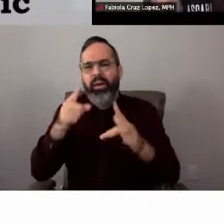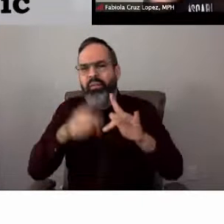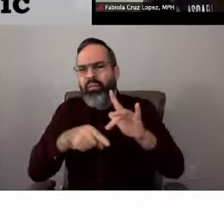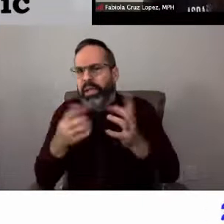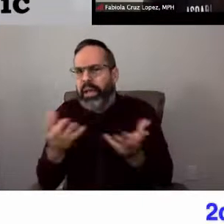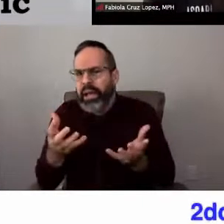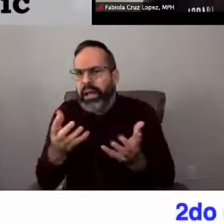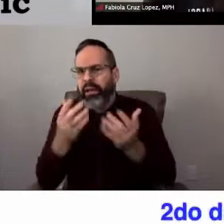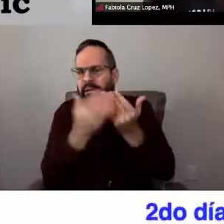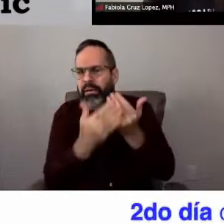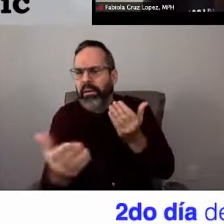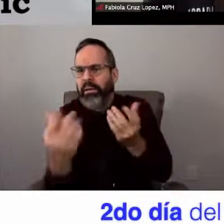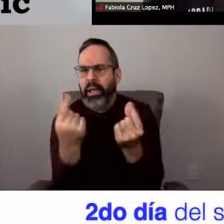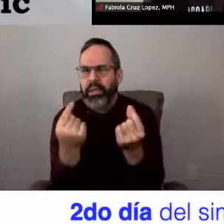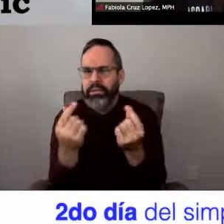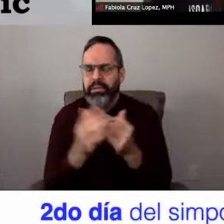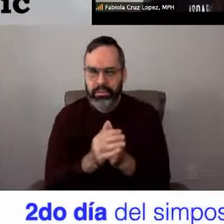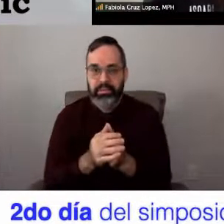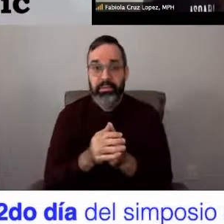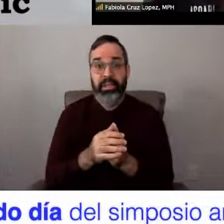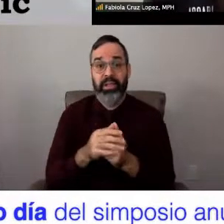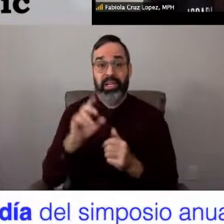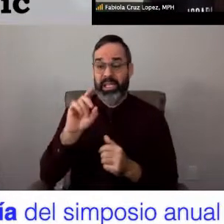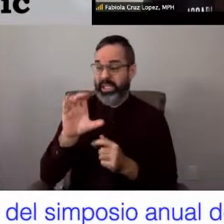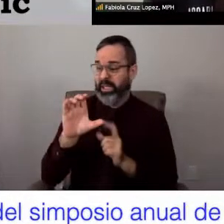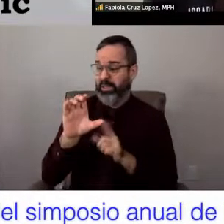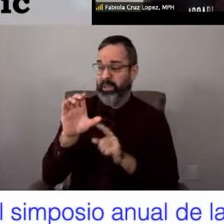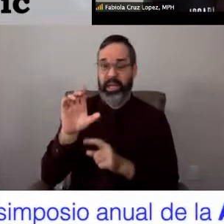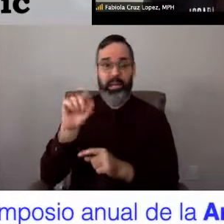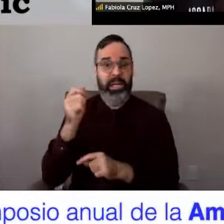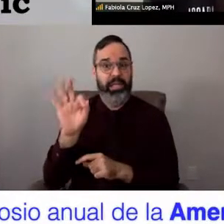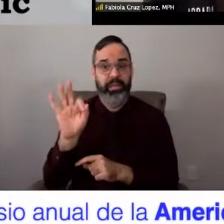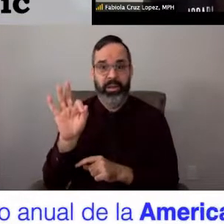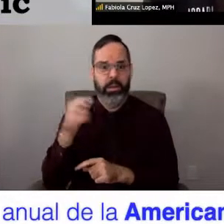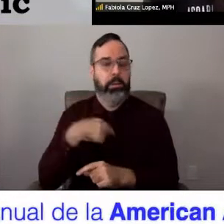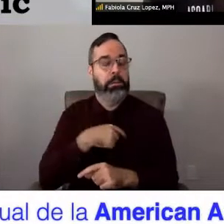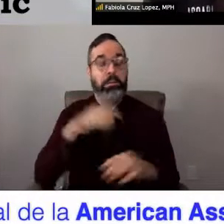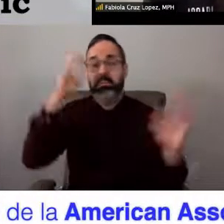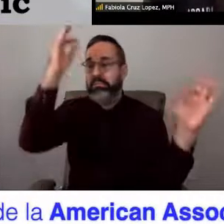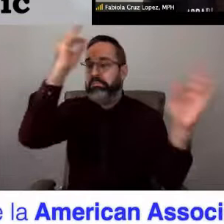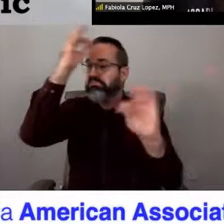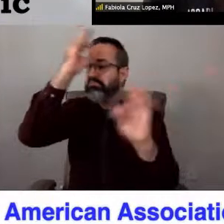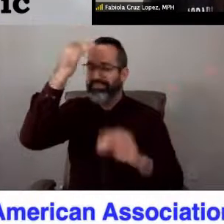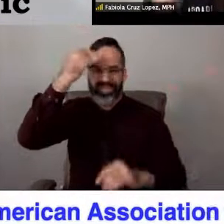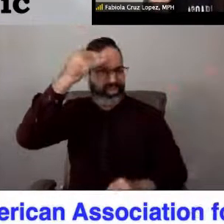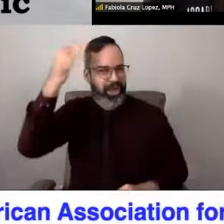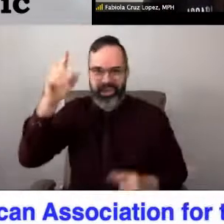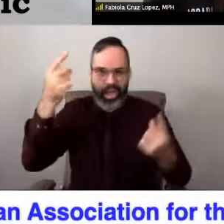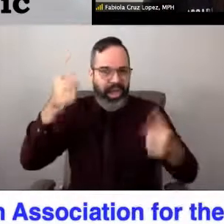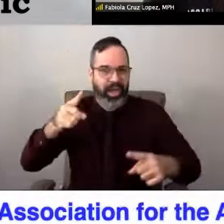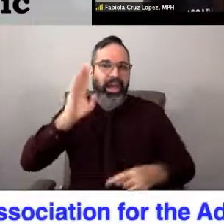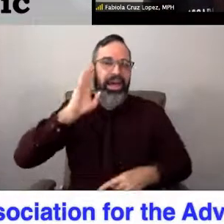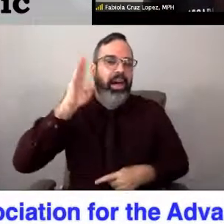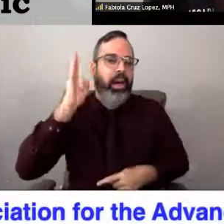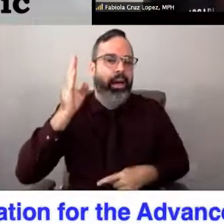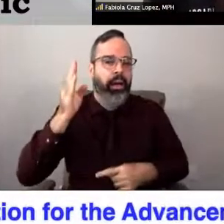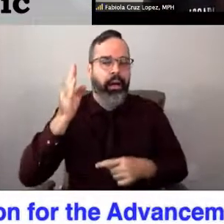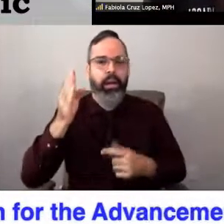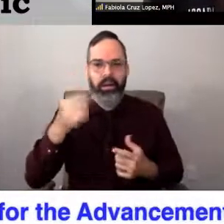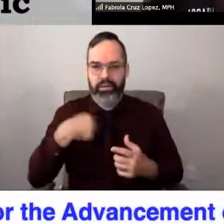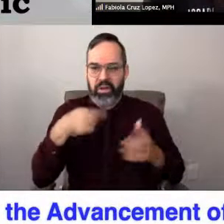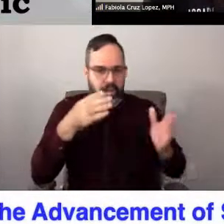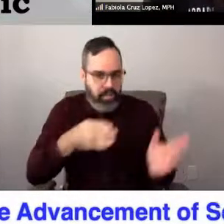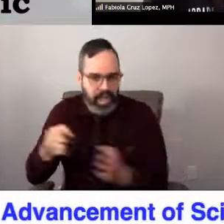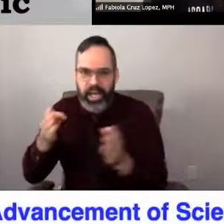Diciembre de 2019, ninguno de nosotros pensaba lo que venía. Yo estaba haciendo planes de mi tesis,